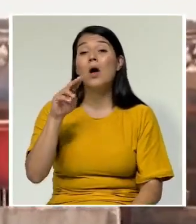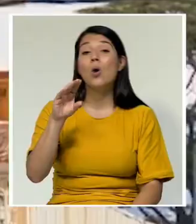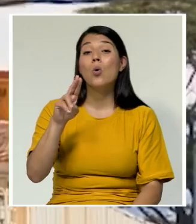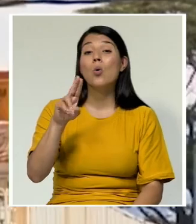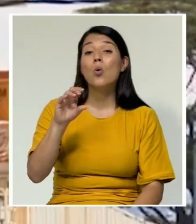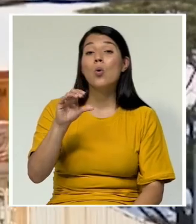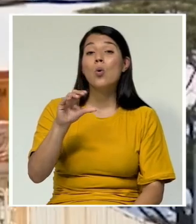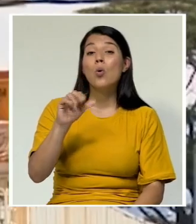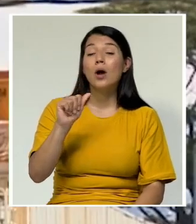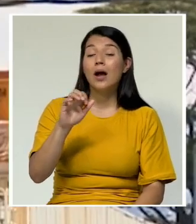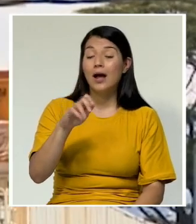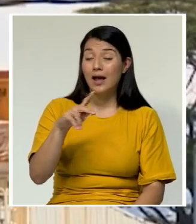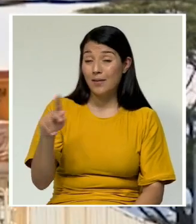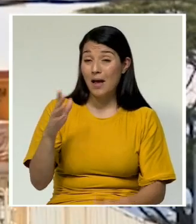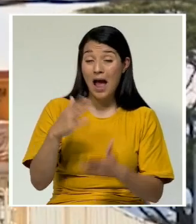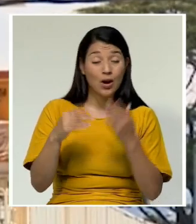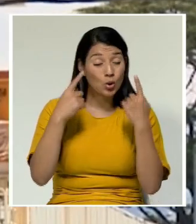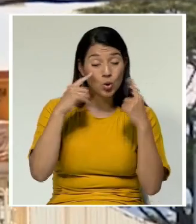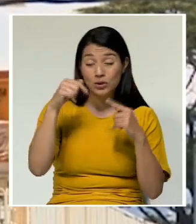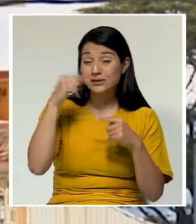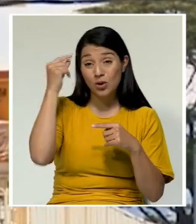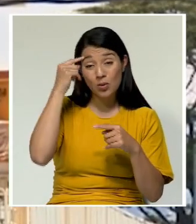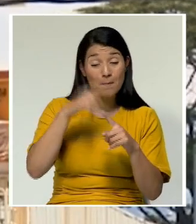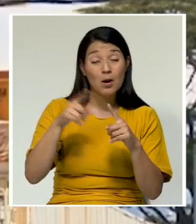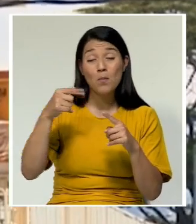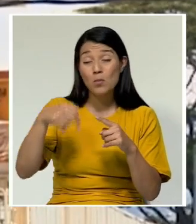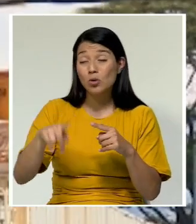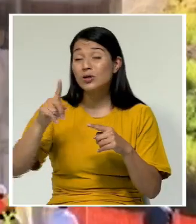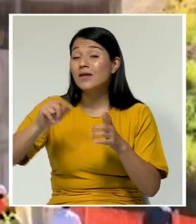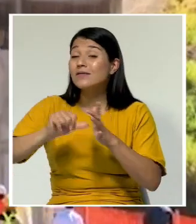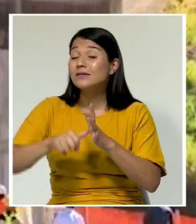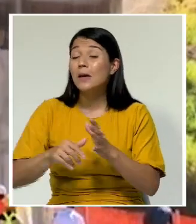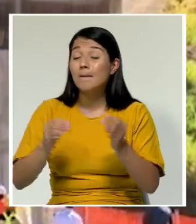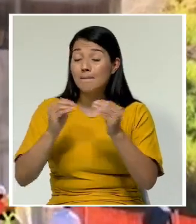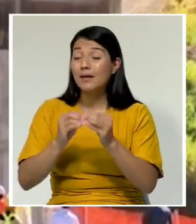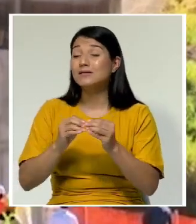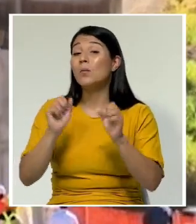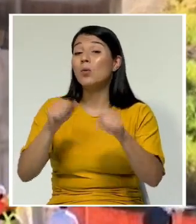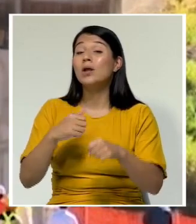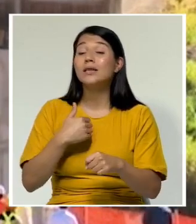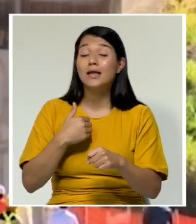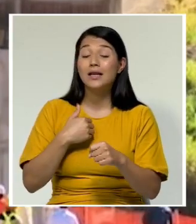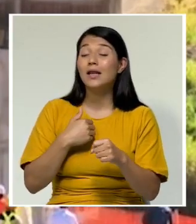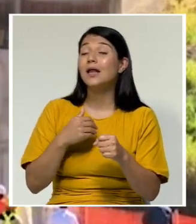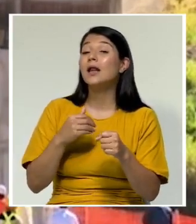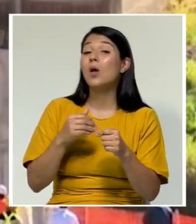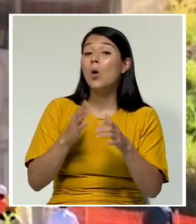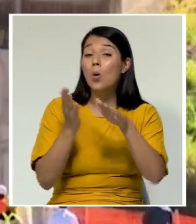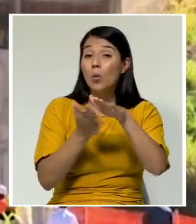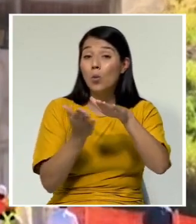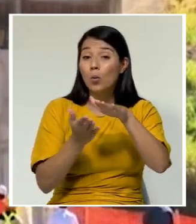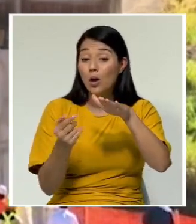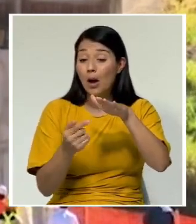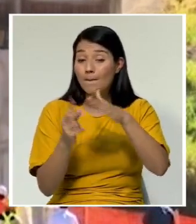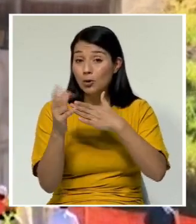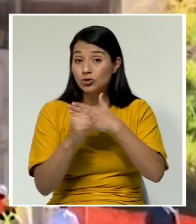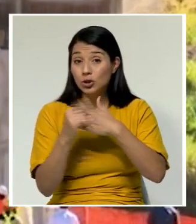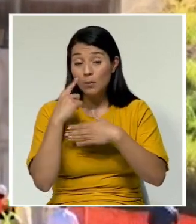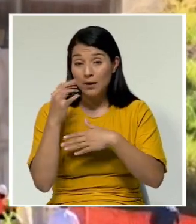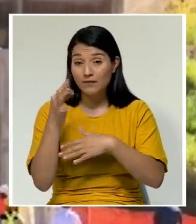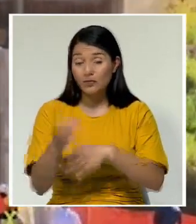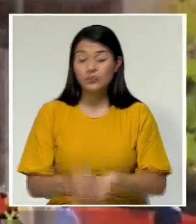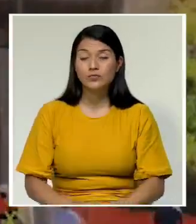Algunas de las obras públicas que deberá atender el próximo gobierno son: Atillo, eliminar semáforos, la construcción de un paso elevado en Atillo